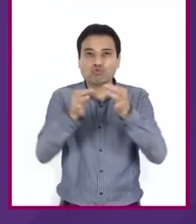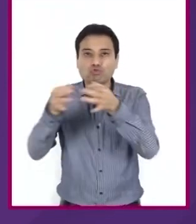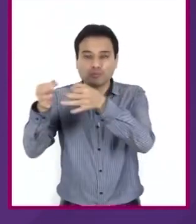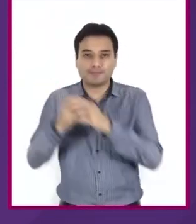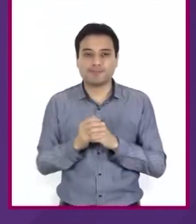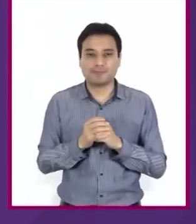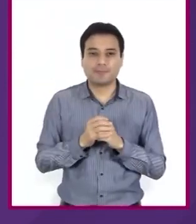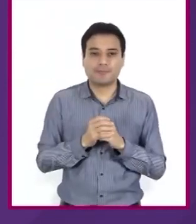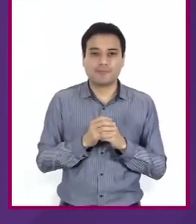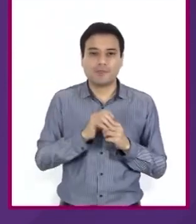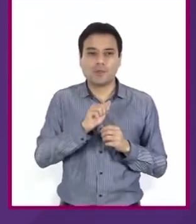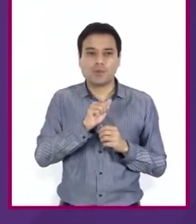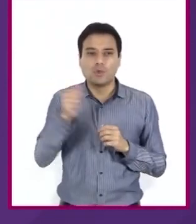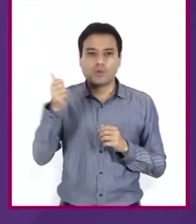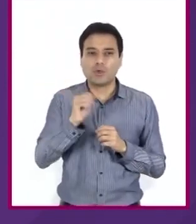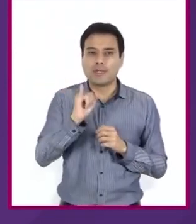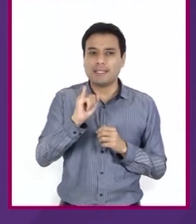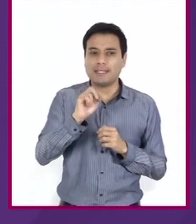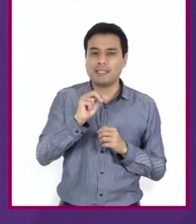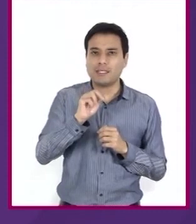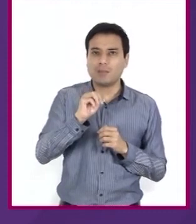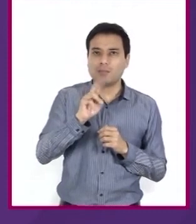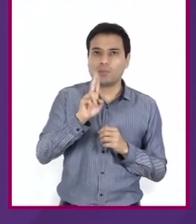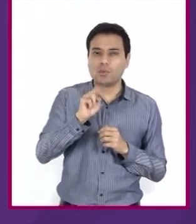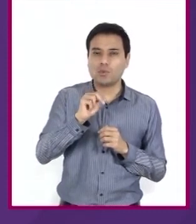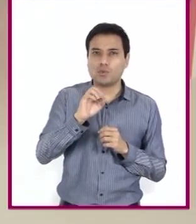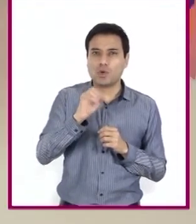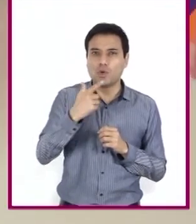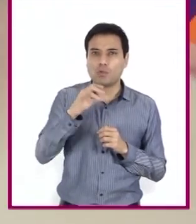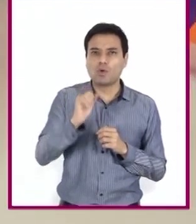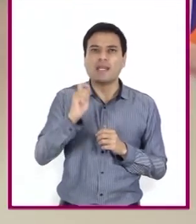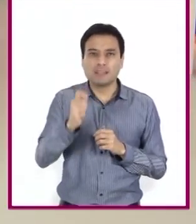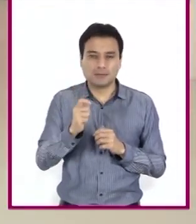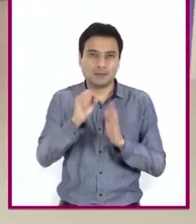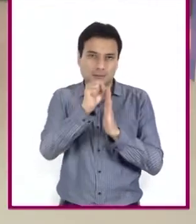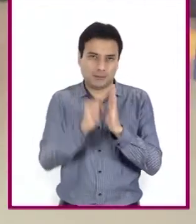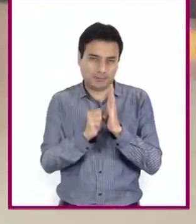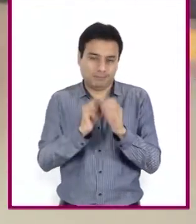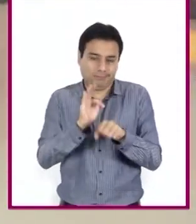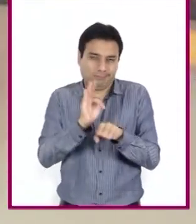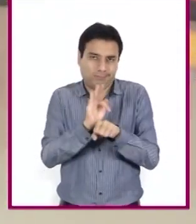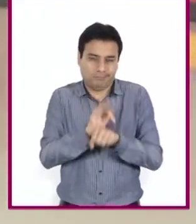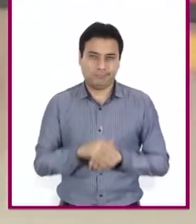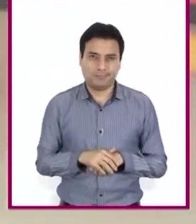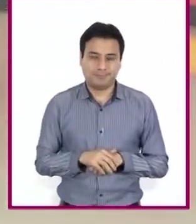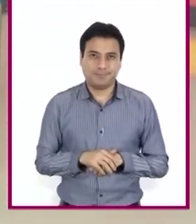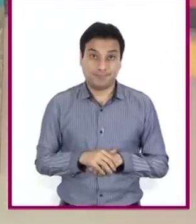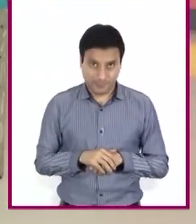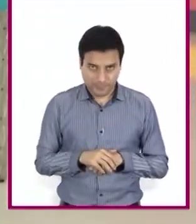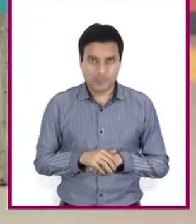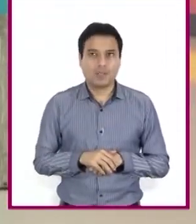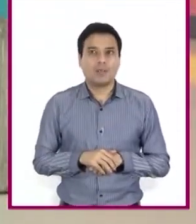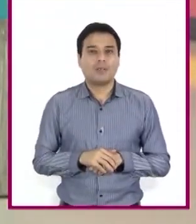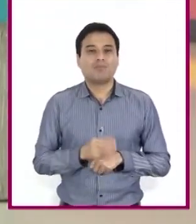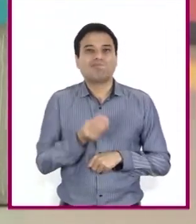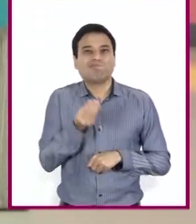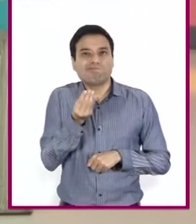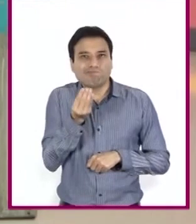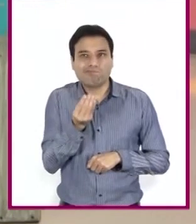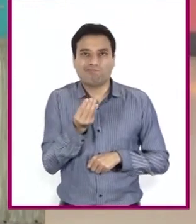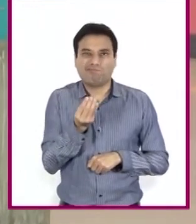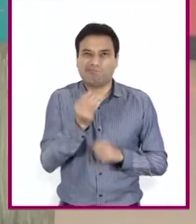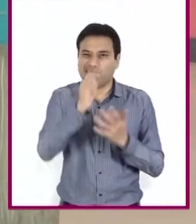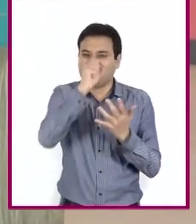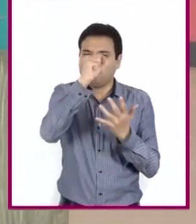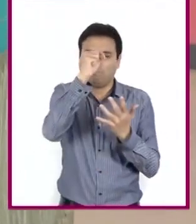son proteínas que intervienen en la defensa del organismo. Muchos nutrientes requieren de proteínas